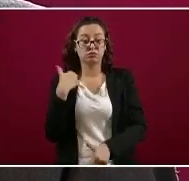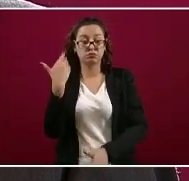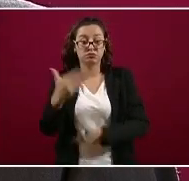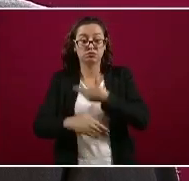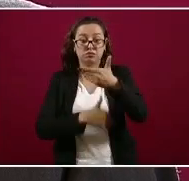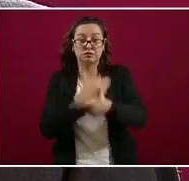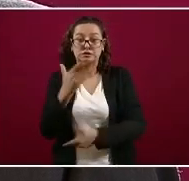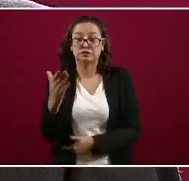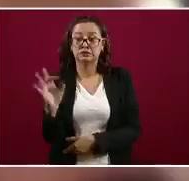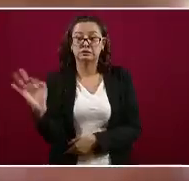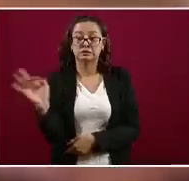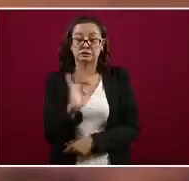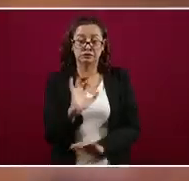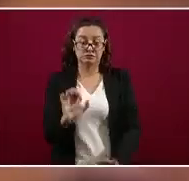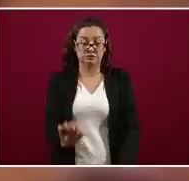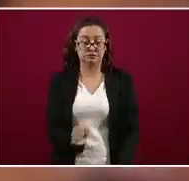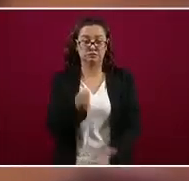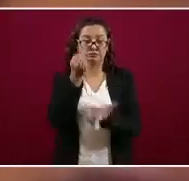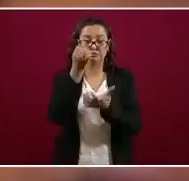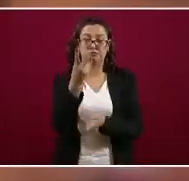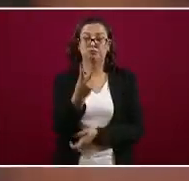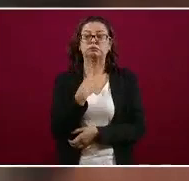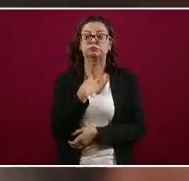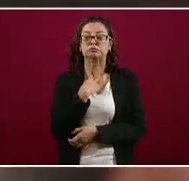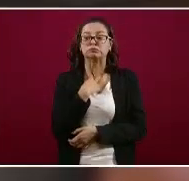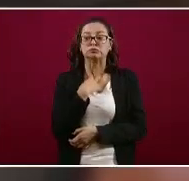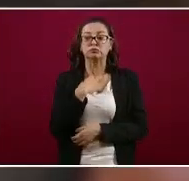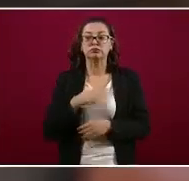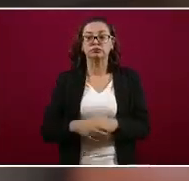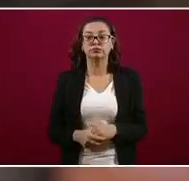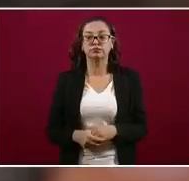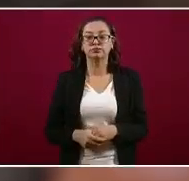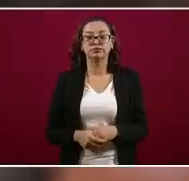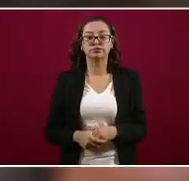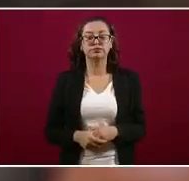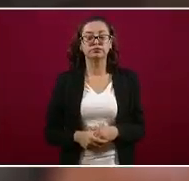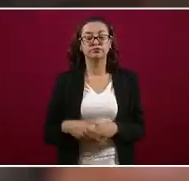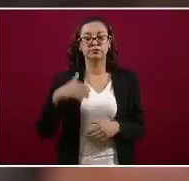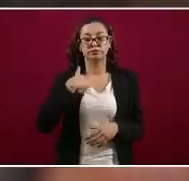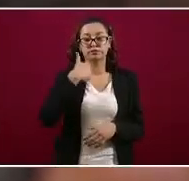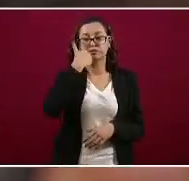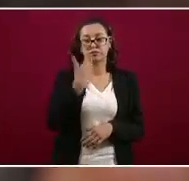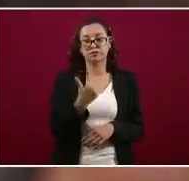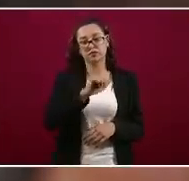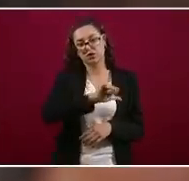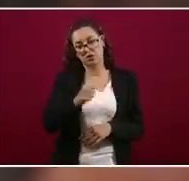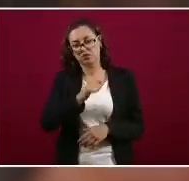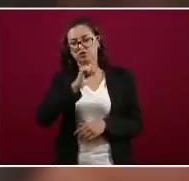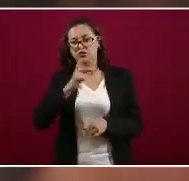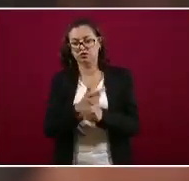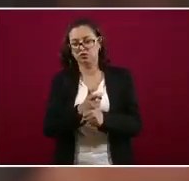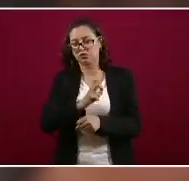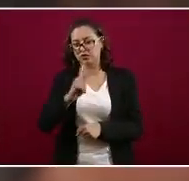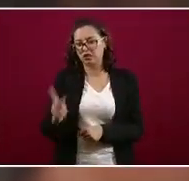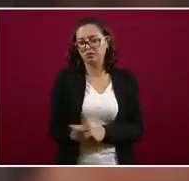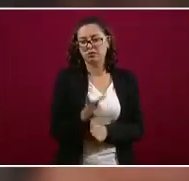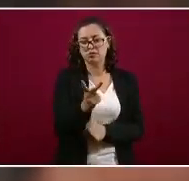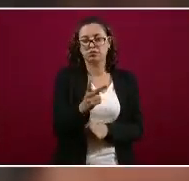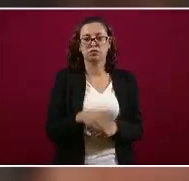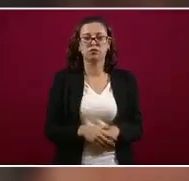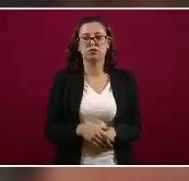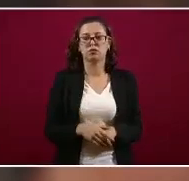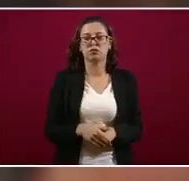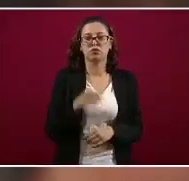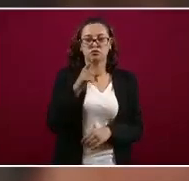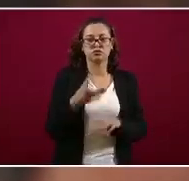problemas para las finanzas públicas del país quisiera preguntarle otra cosa usted en su gira